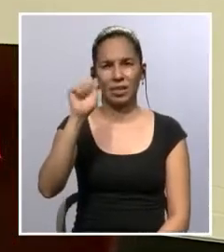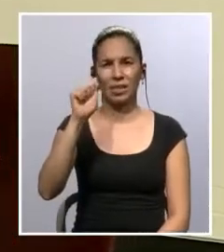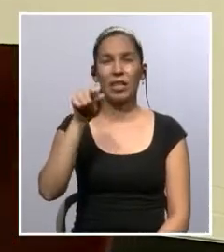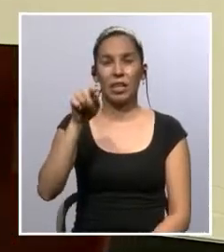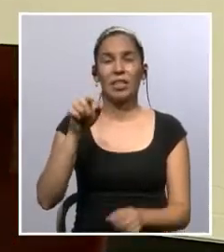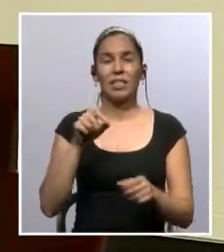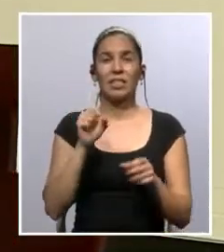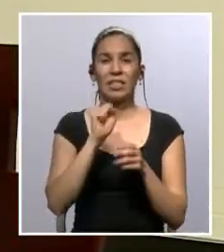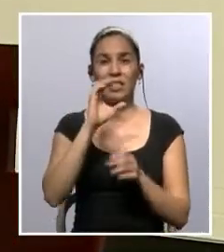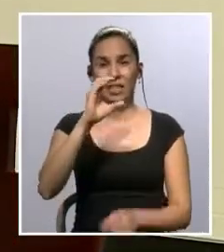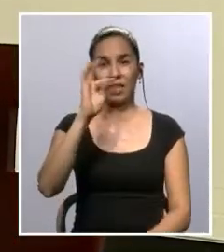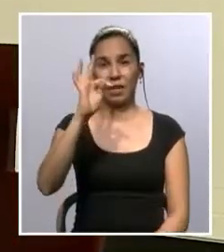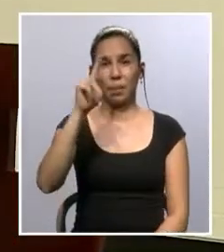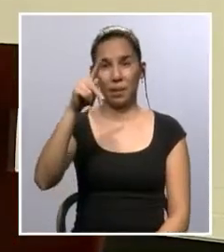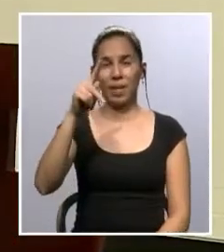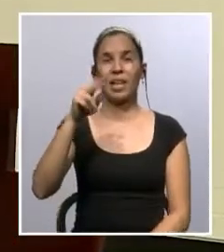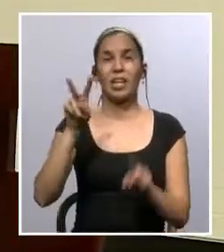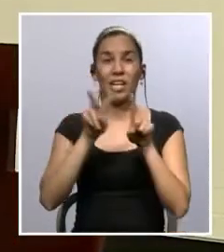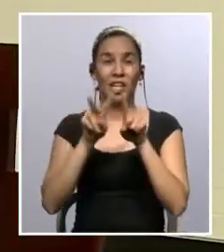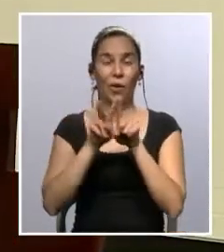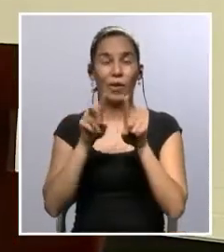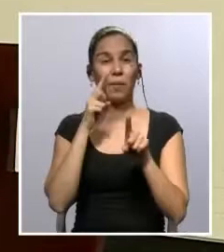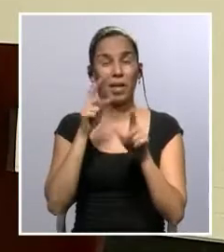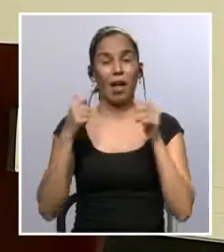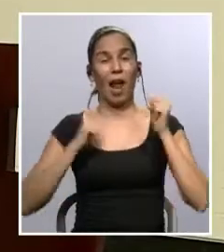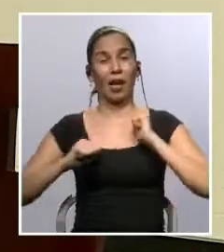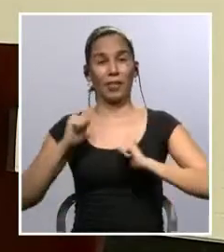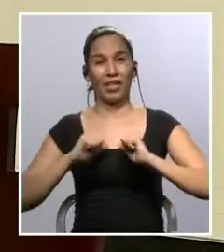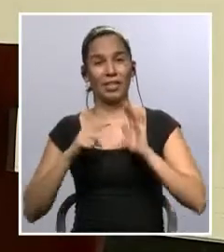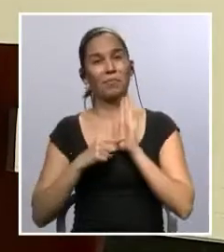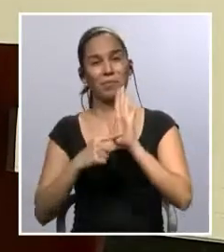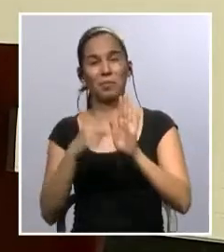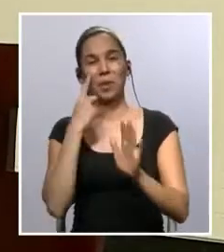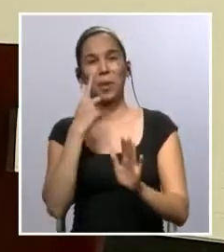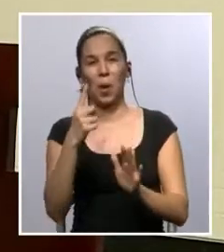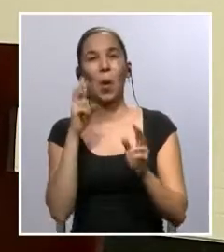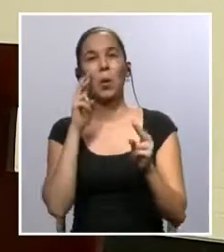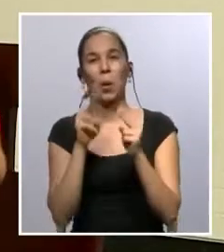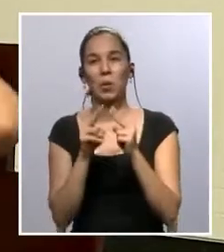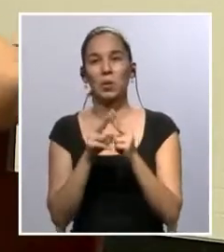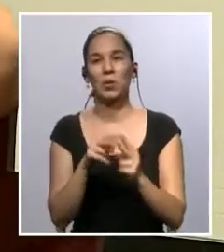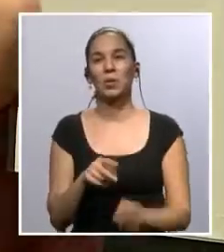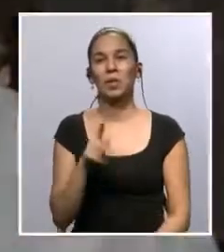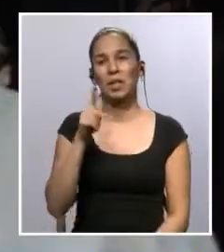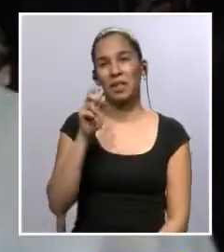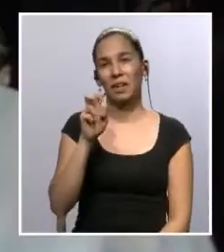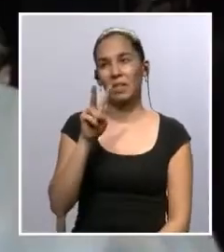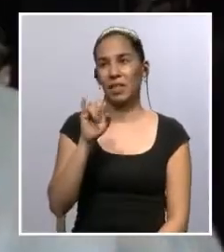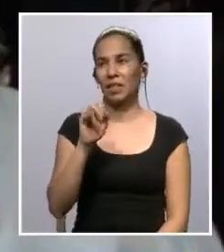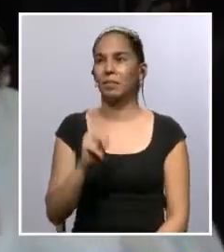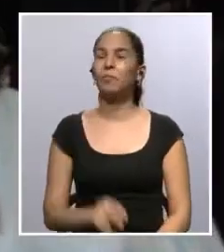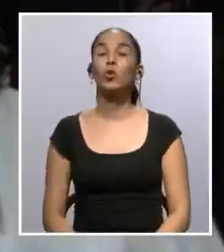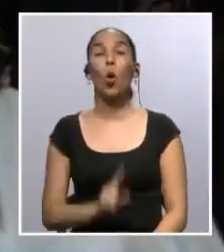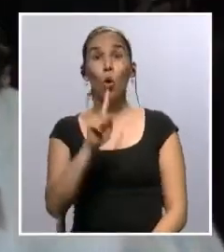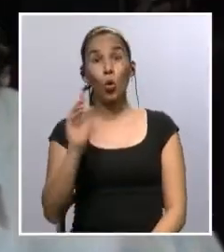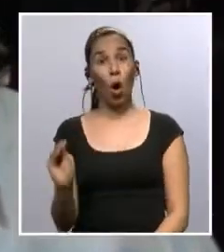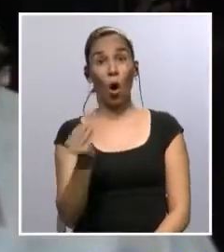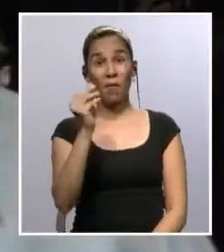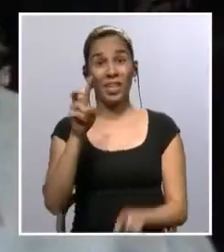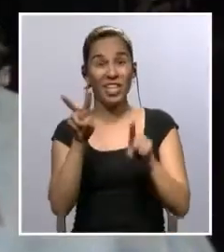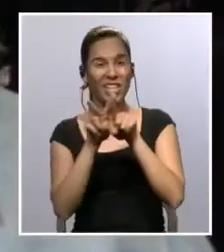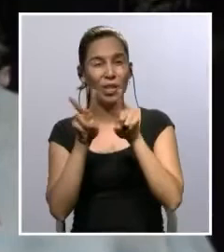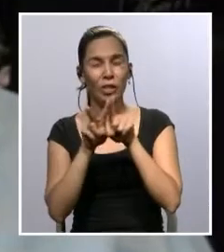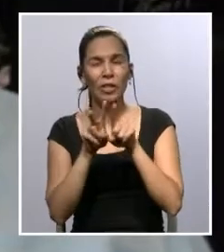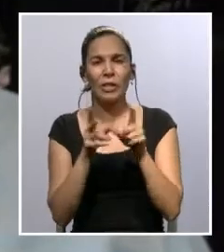nos prepara una cápsula artística y vamos a ir a conocerla. ¿Cómo son Kevin, entonces? Hay un joven en Nicoya que está muy interesado